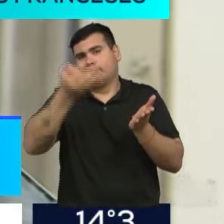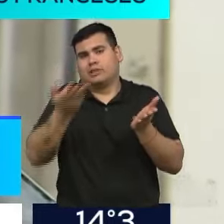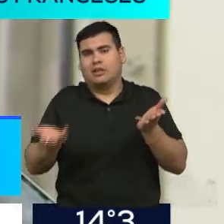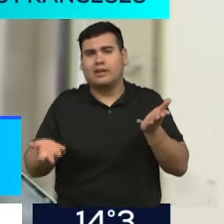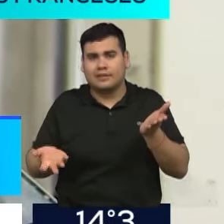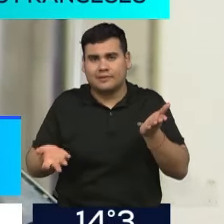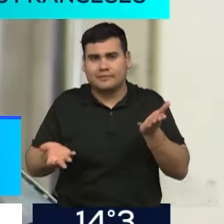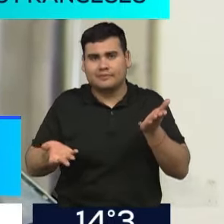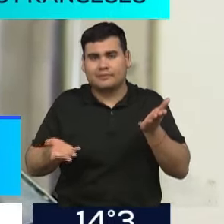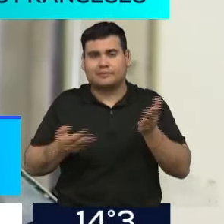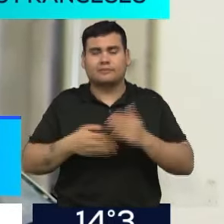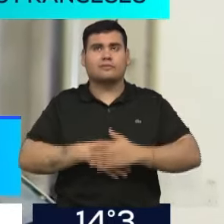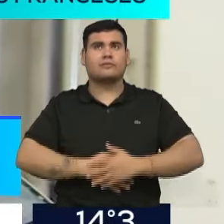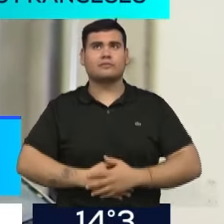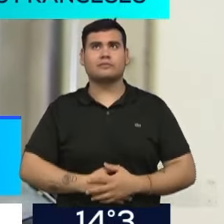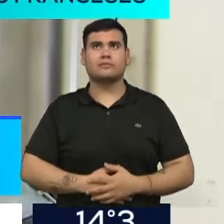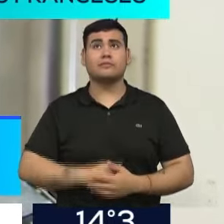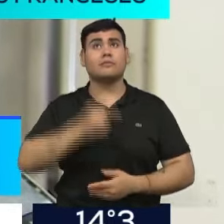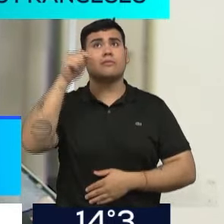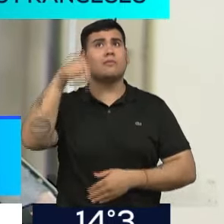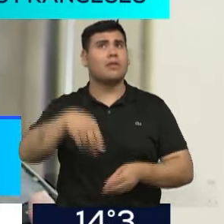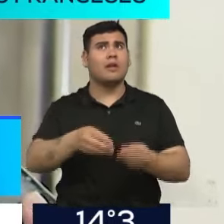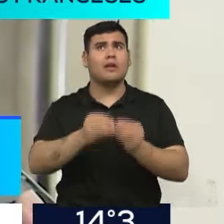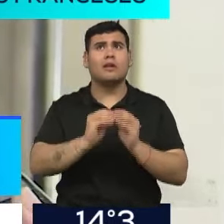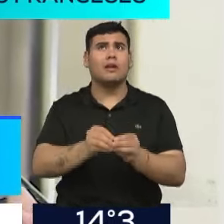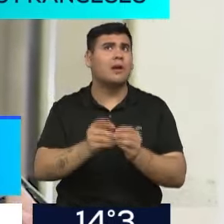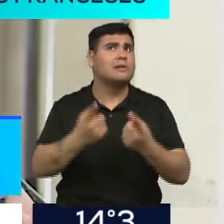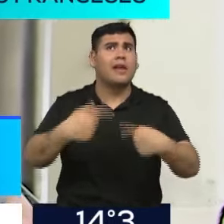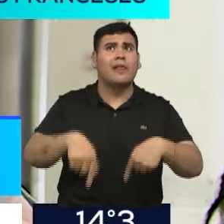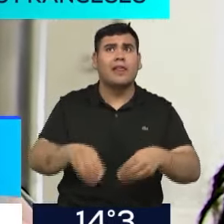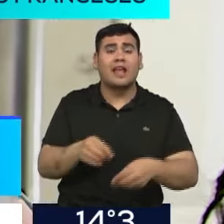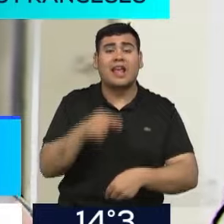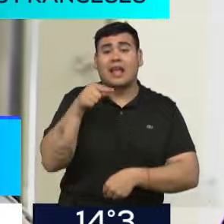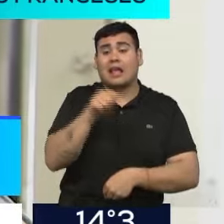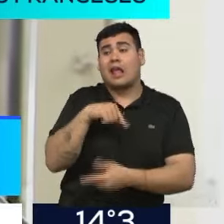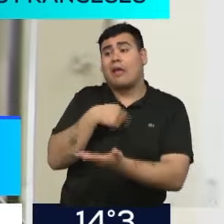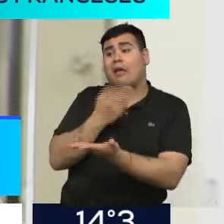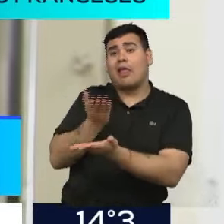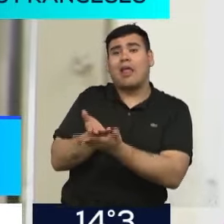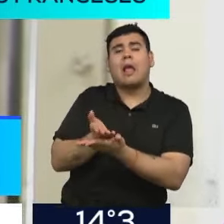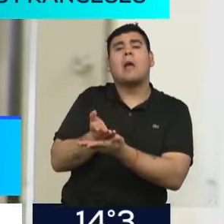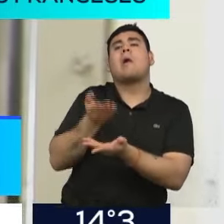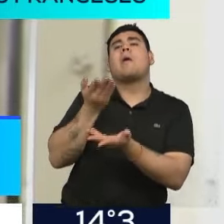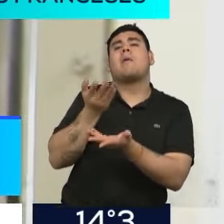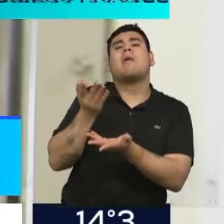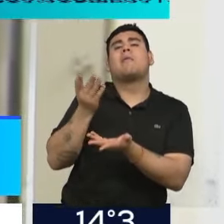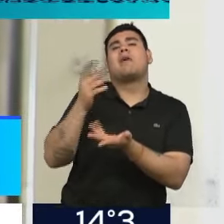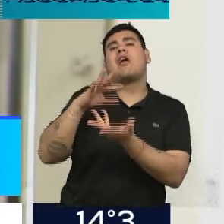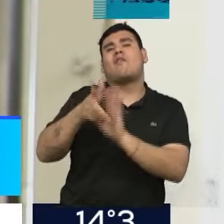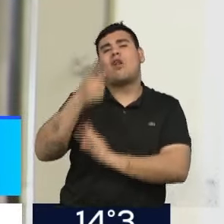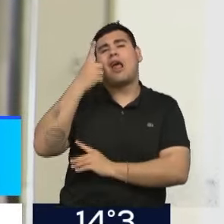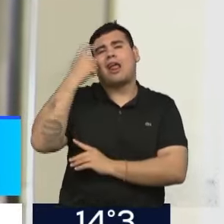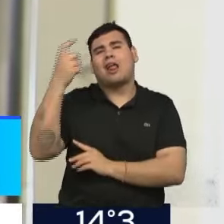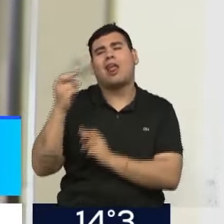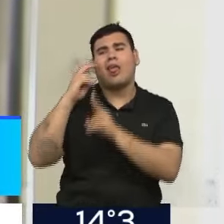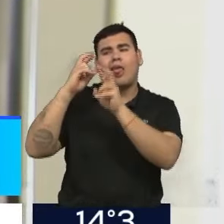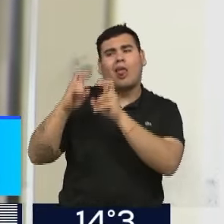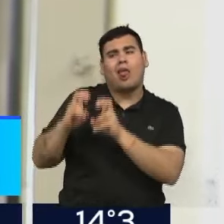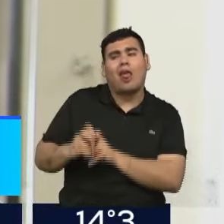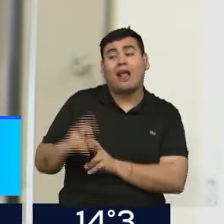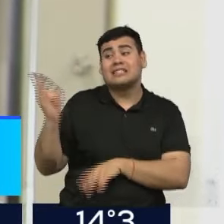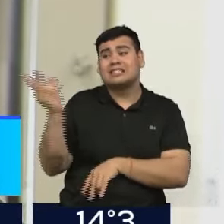En verdad, esta audiencia lo único que se trataba era un planteo que hacía la querella para que continuara la pericia de los imputados.